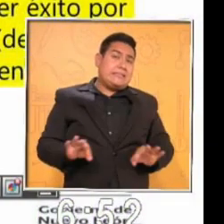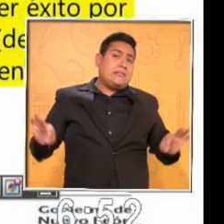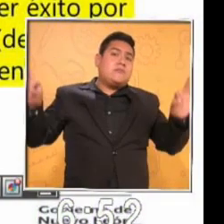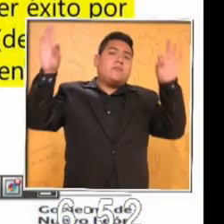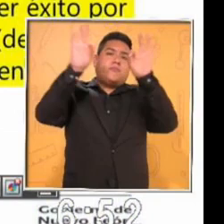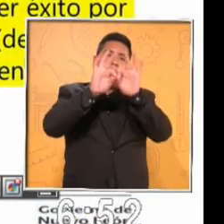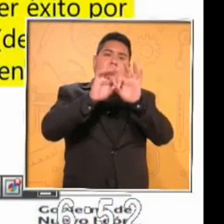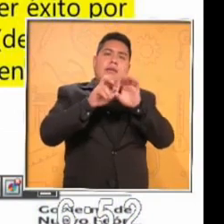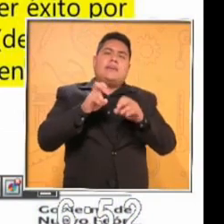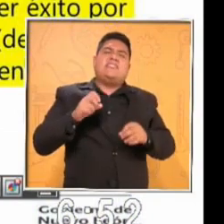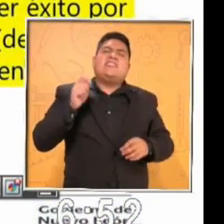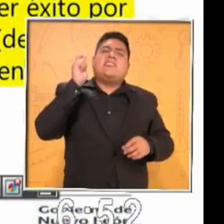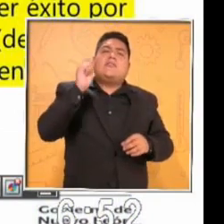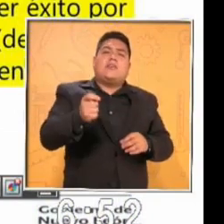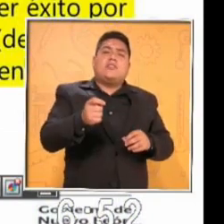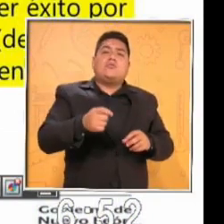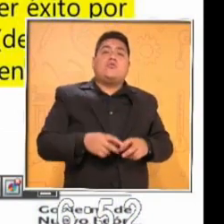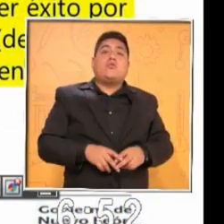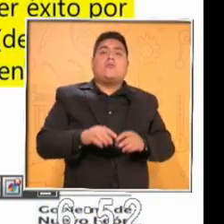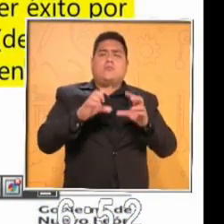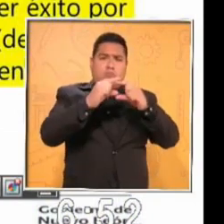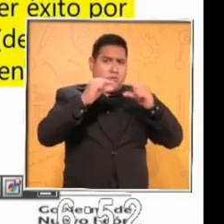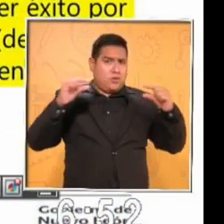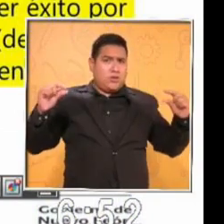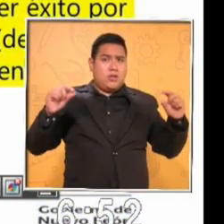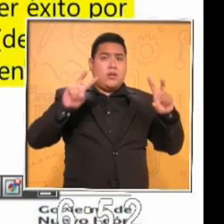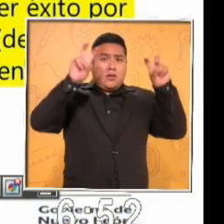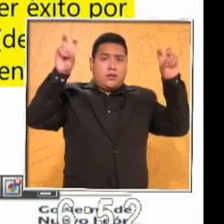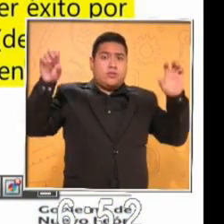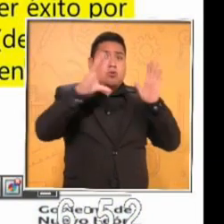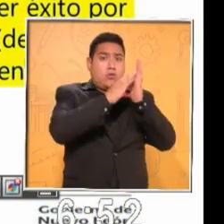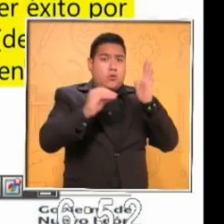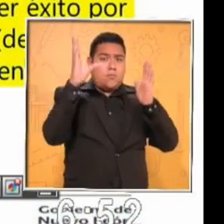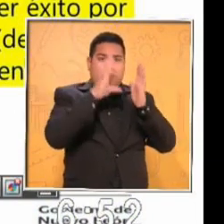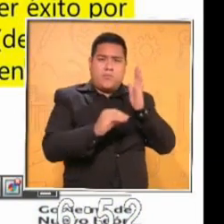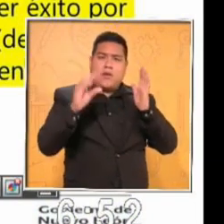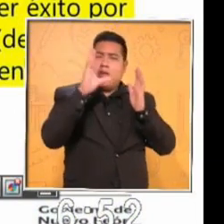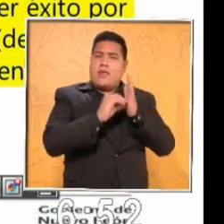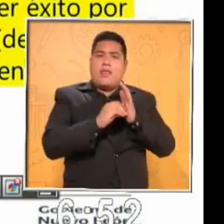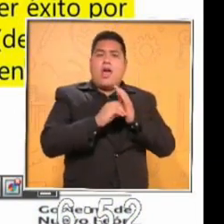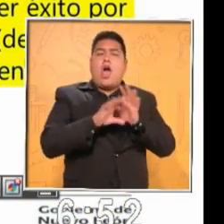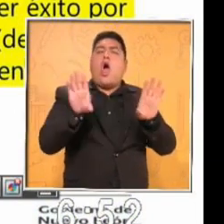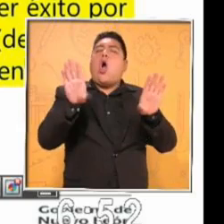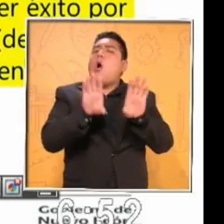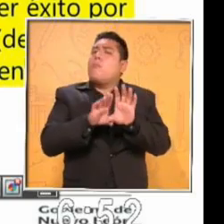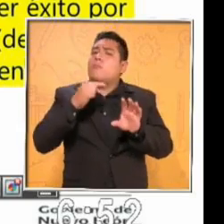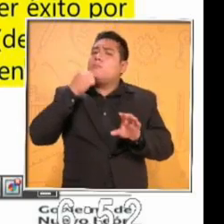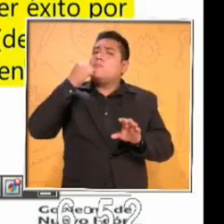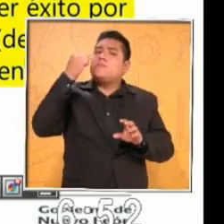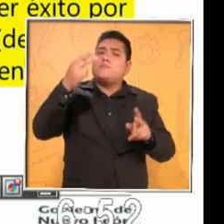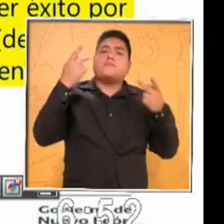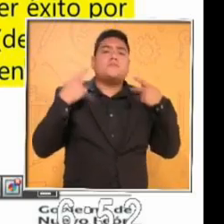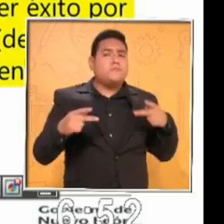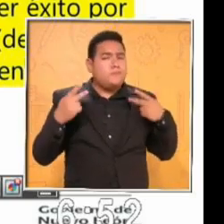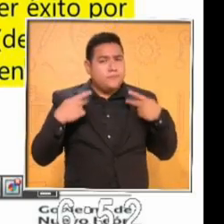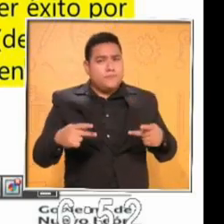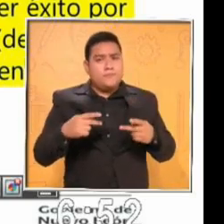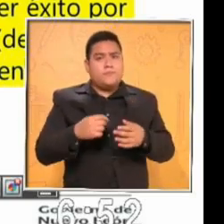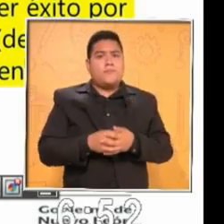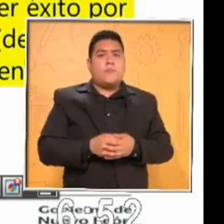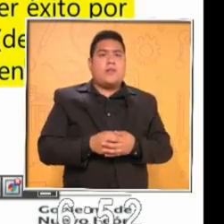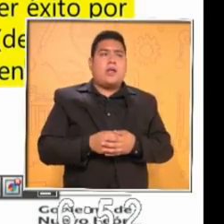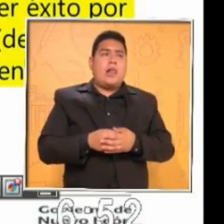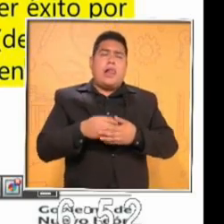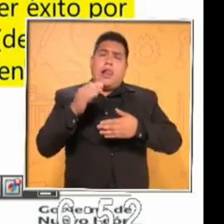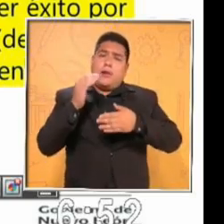es un texto copiado con las palabras propias de la persona que lo dijo. El resto